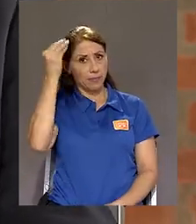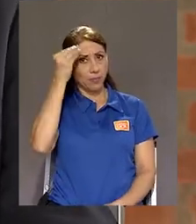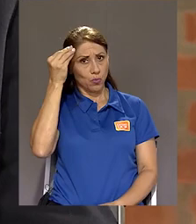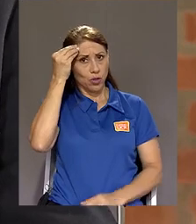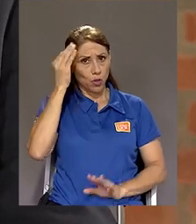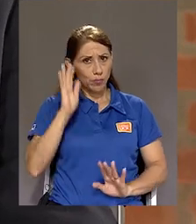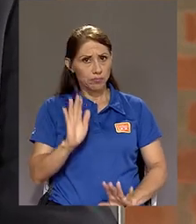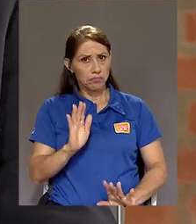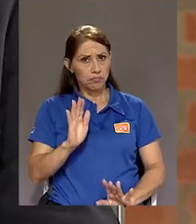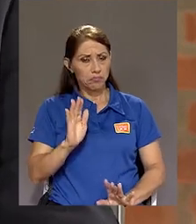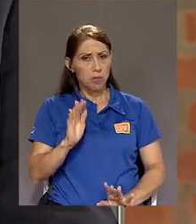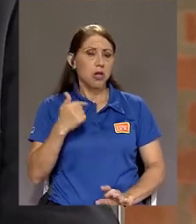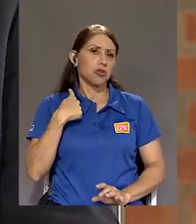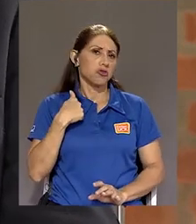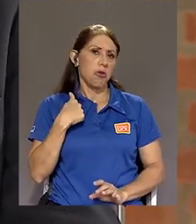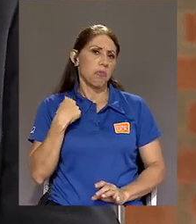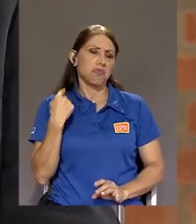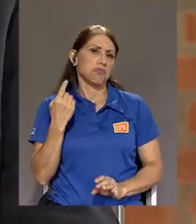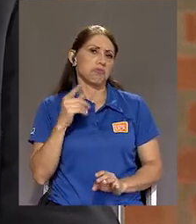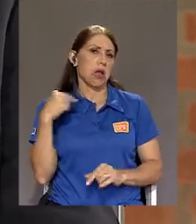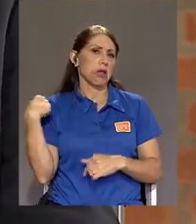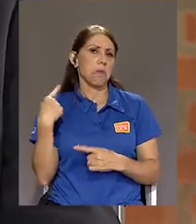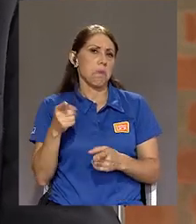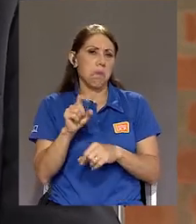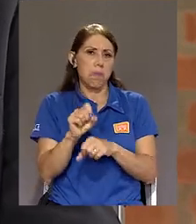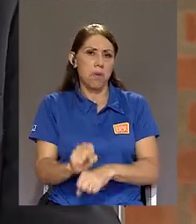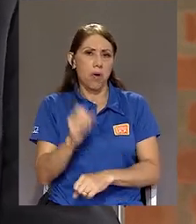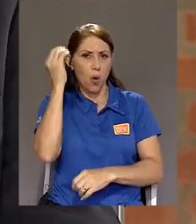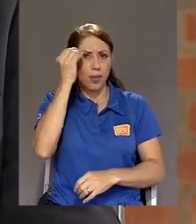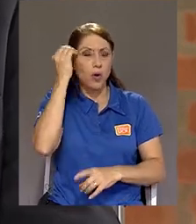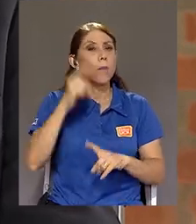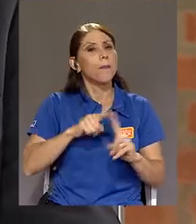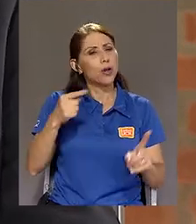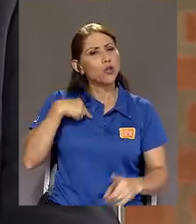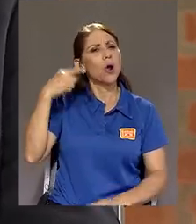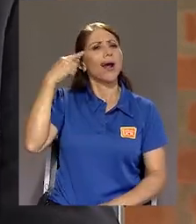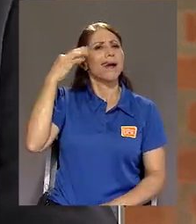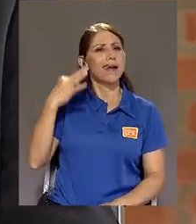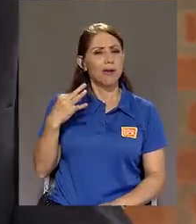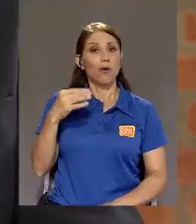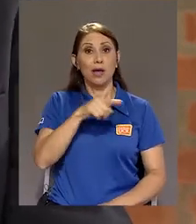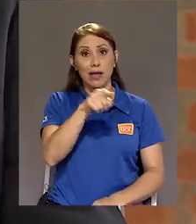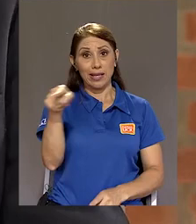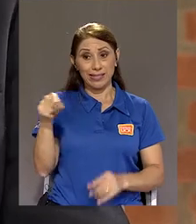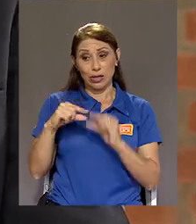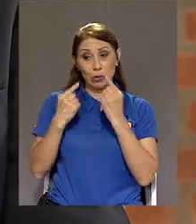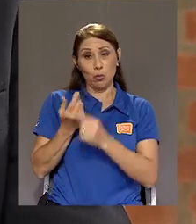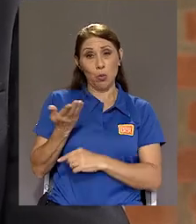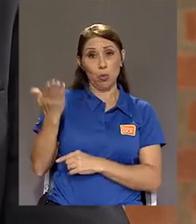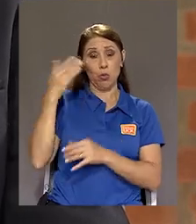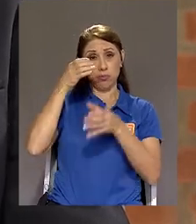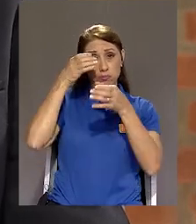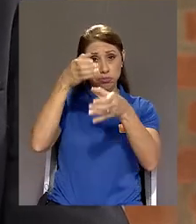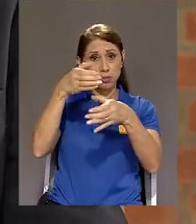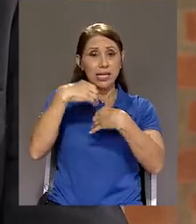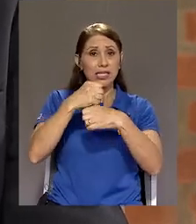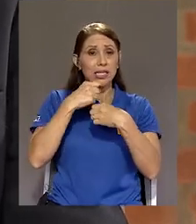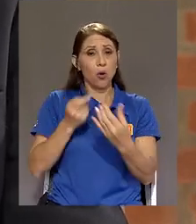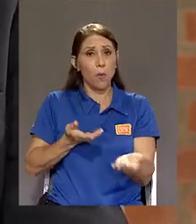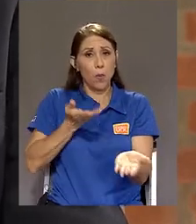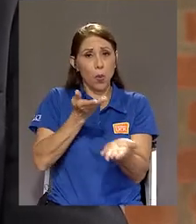es de aquí, yo normalmente en el programa no opino, pero me parece que hicieron una serie de propuestas muy interesantes,